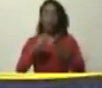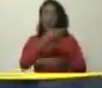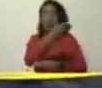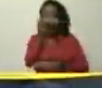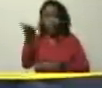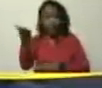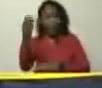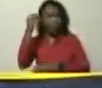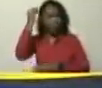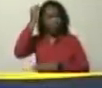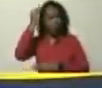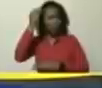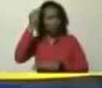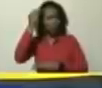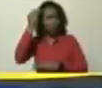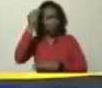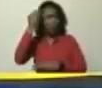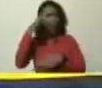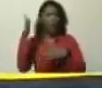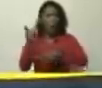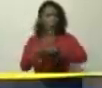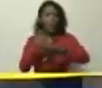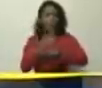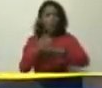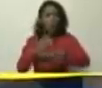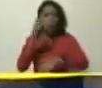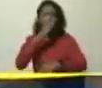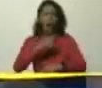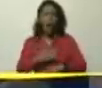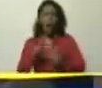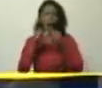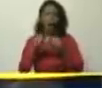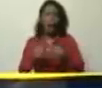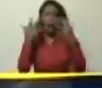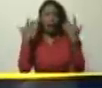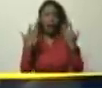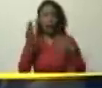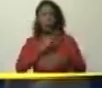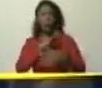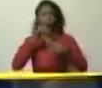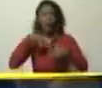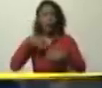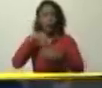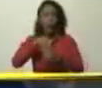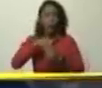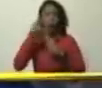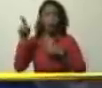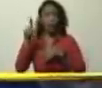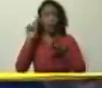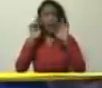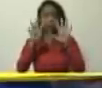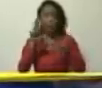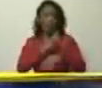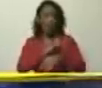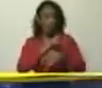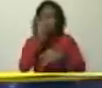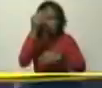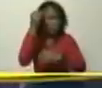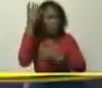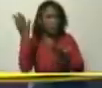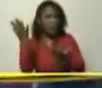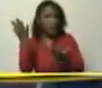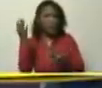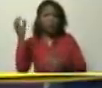¿Ustedes se imaginan que la gobernación de Barinas quedara en manos del fascismo a partir del 9 de enero?